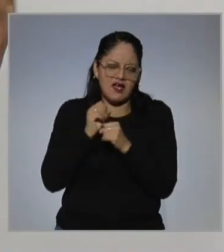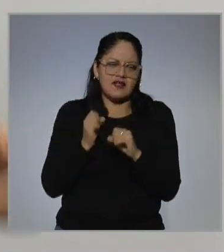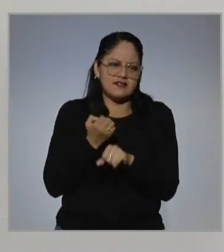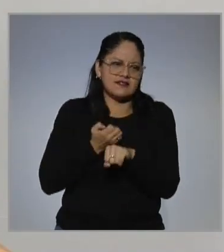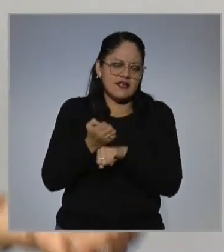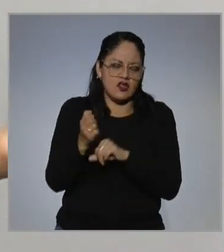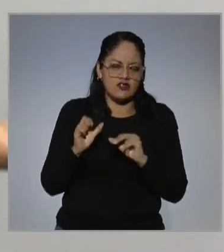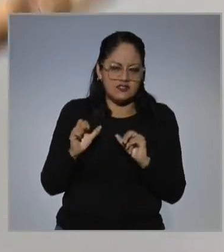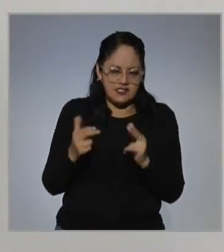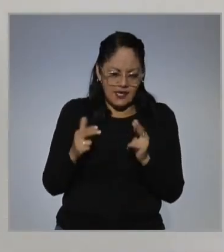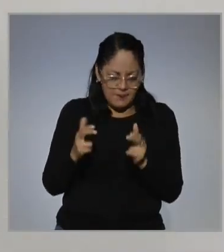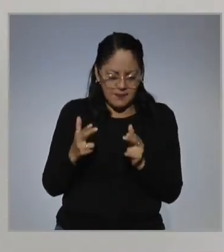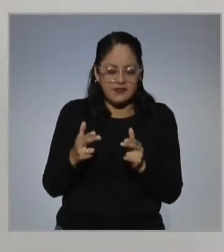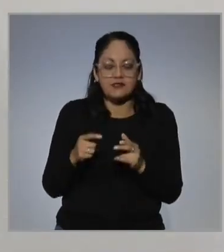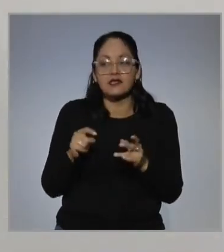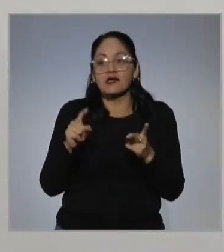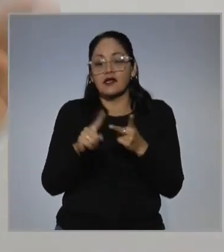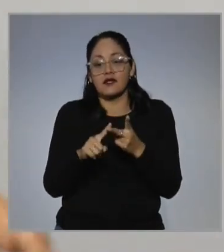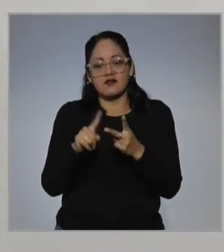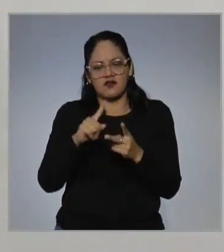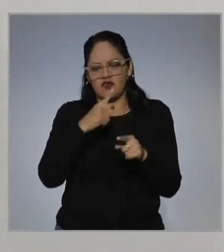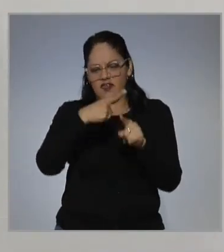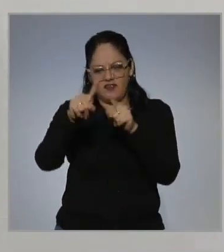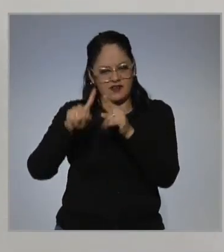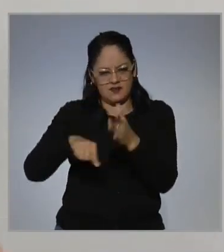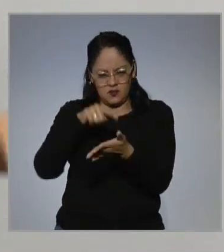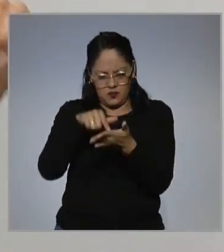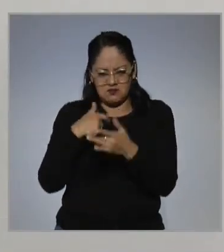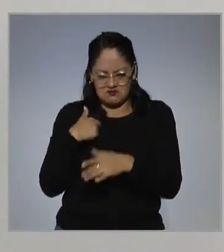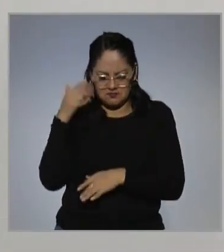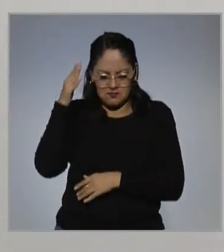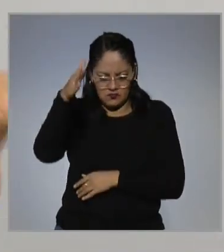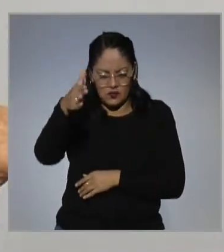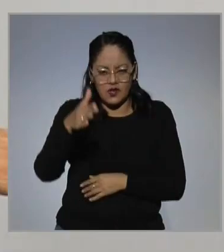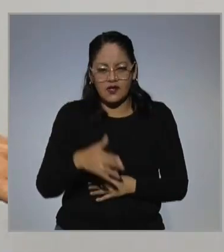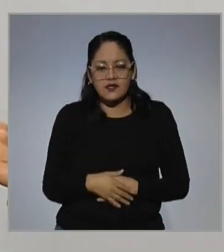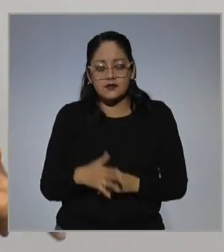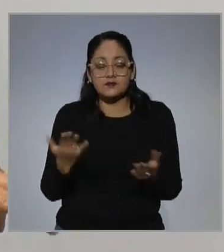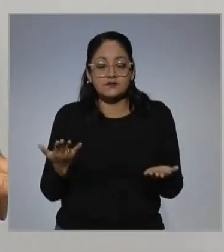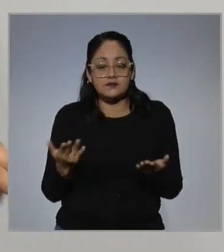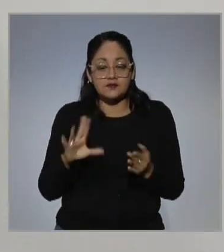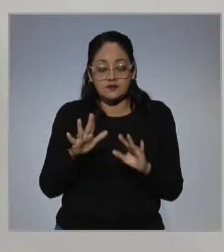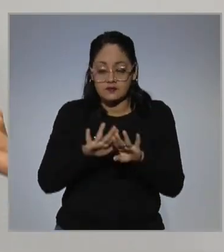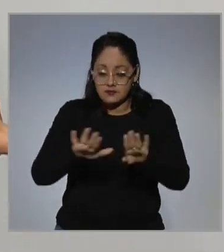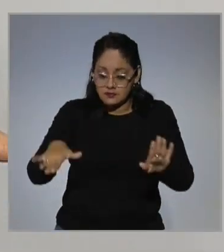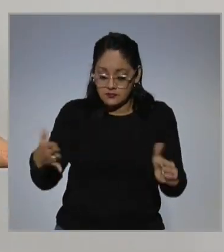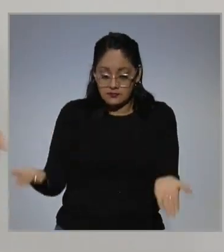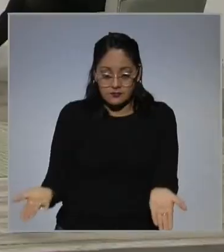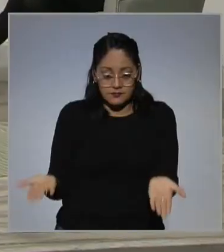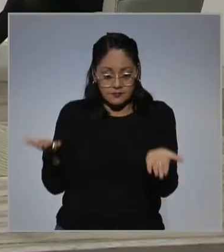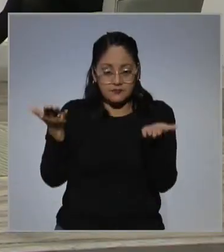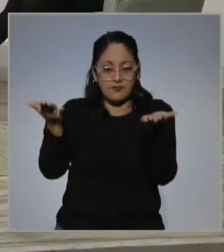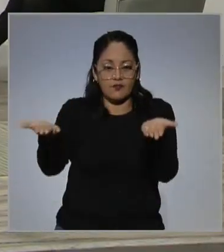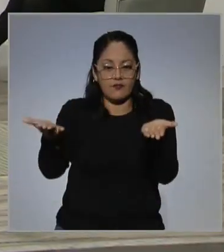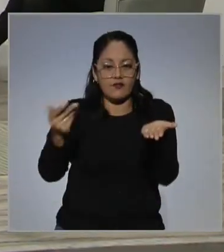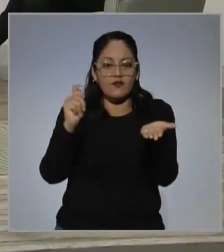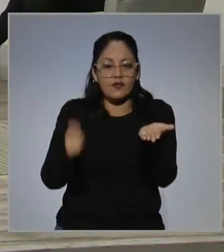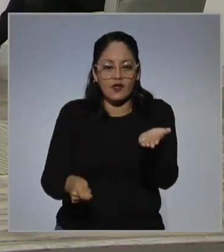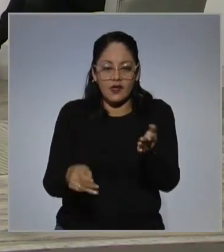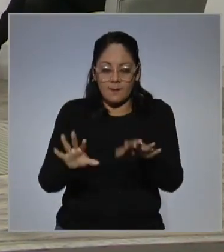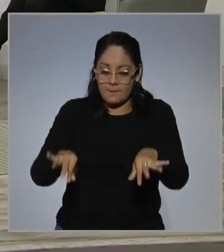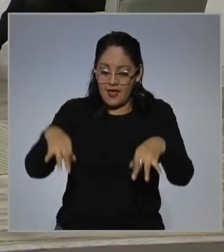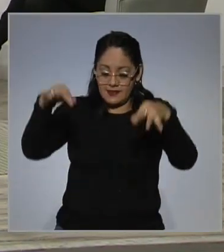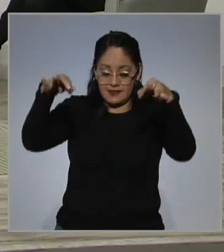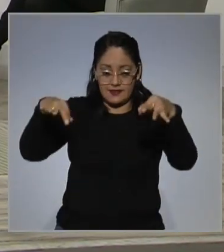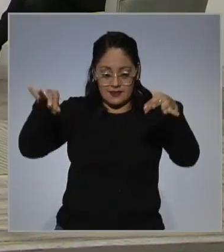Chiapas, mi familia es chapaneca, como en casi todos lados a donde he ido, cuando ponen las ofrendas o ponían las ofrendas era mantel